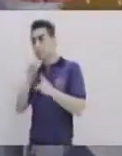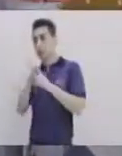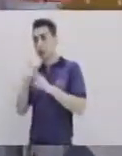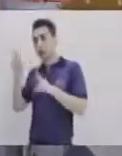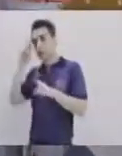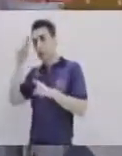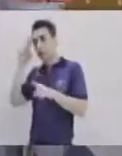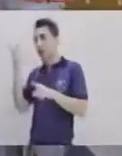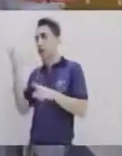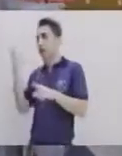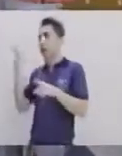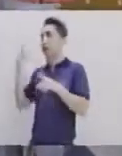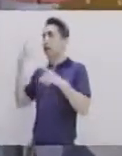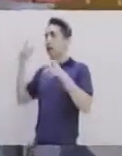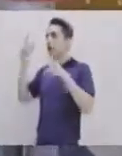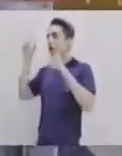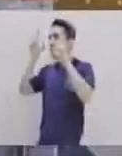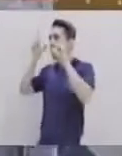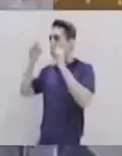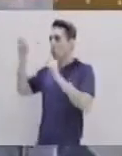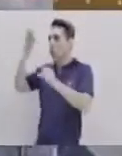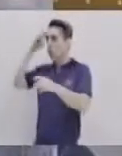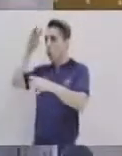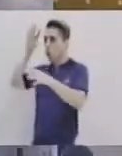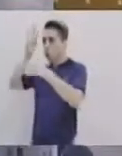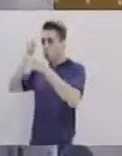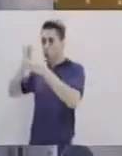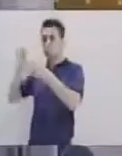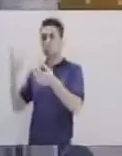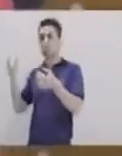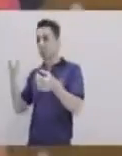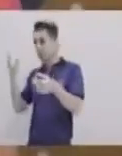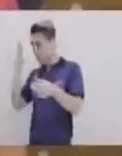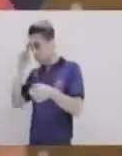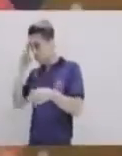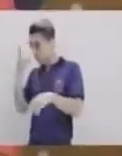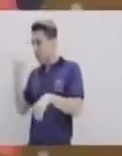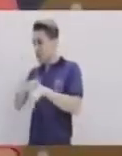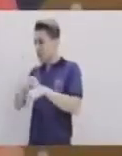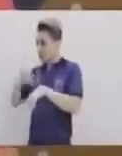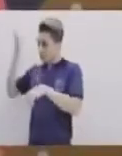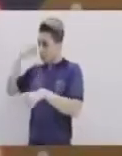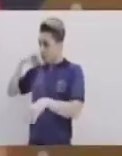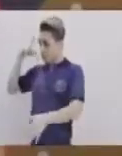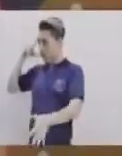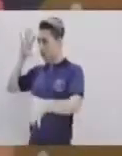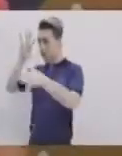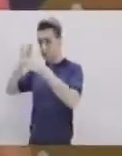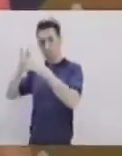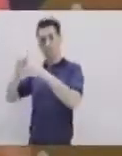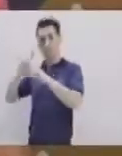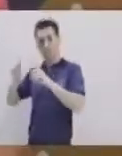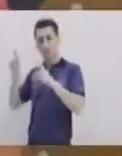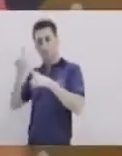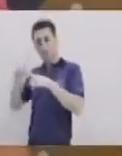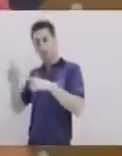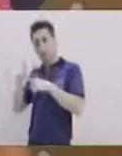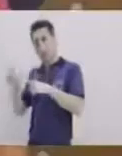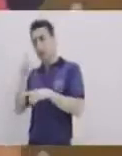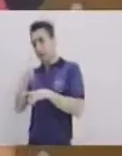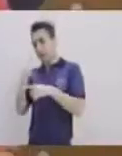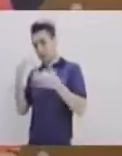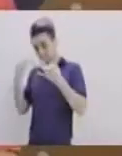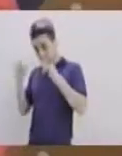cosas gráficamente, ¿verdad? Creo que a uno se le facilita más el recordar momentos, el recordar distintas cosas. Entonces tratar de